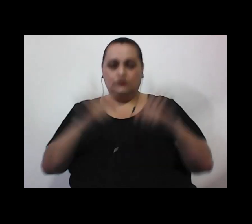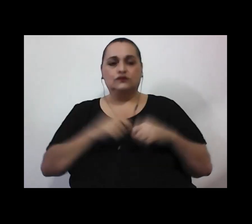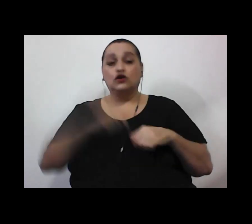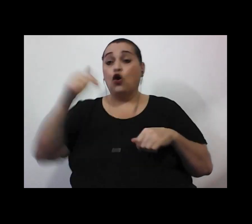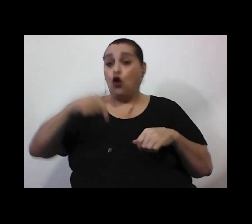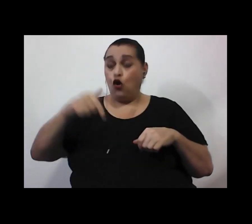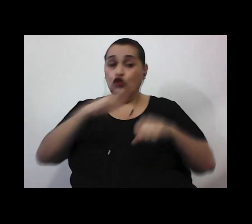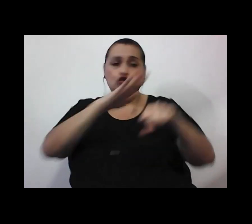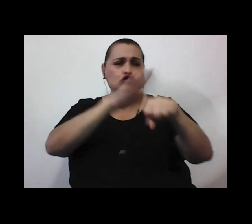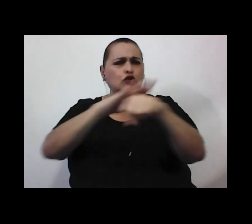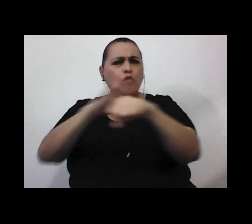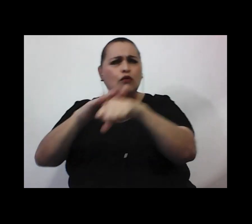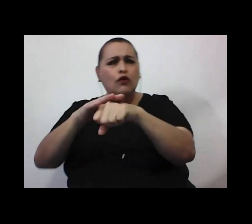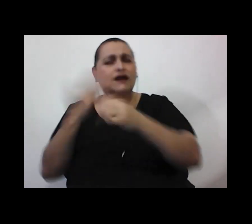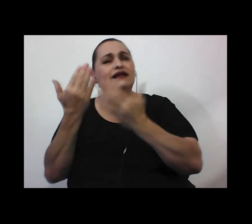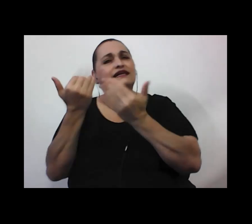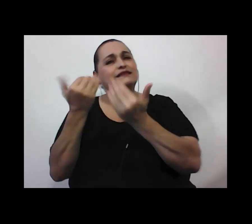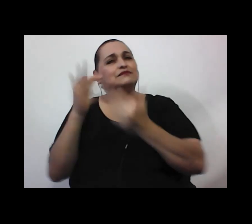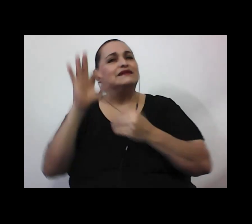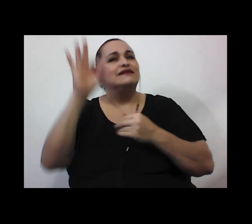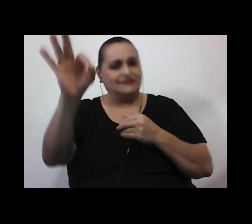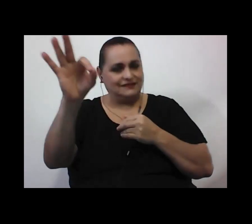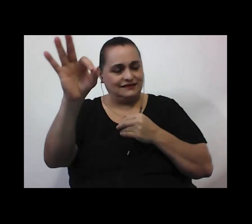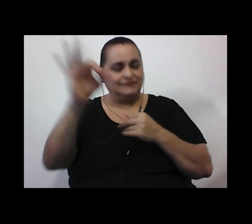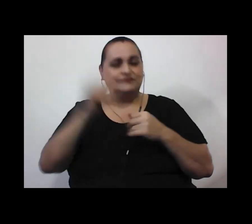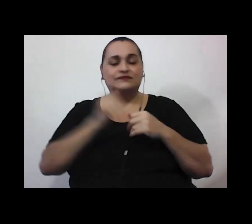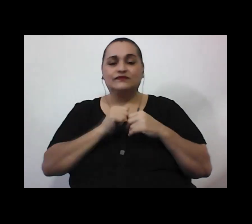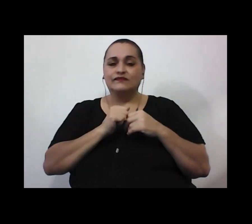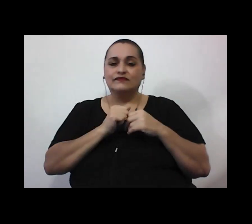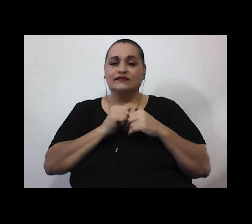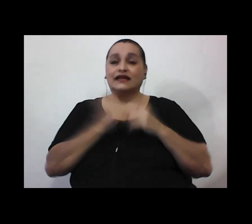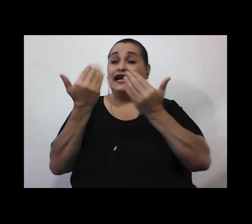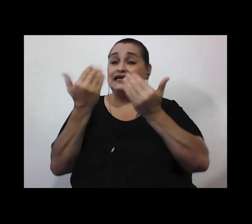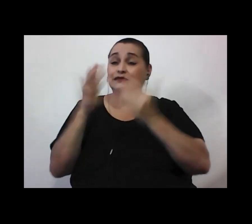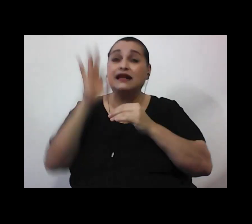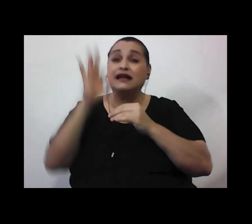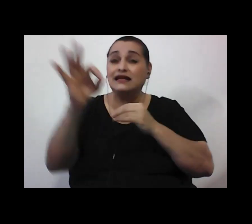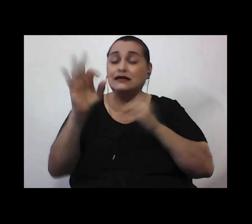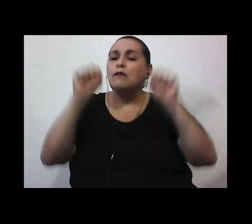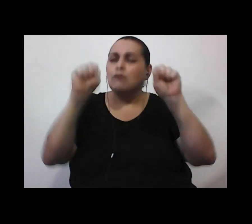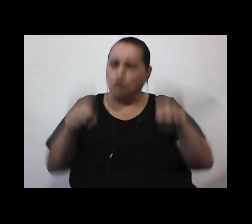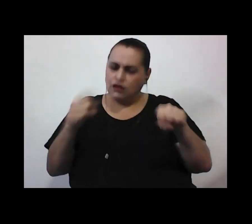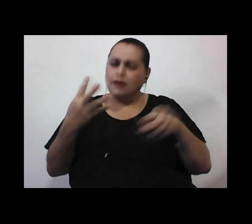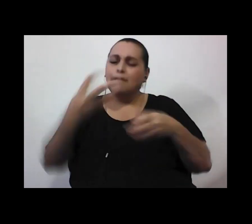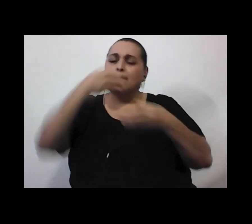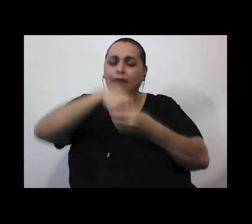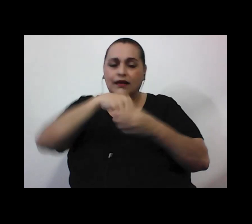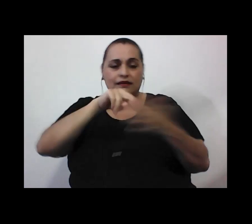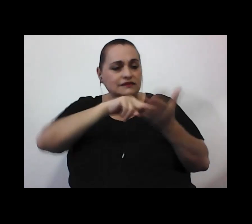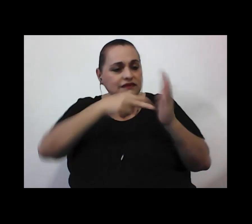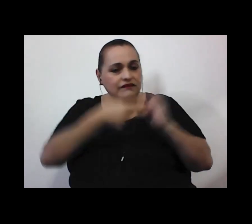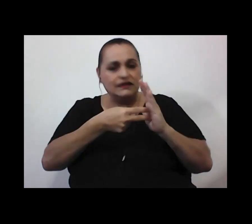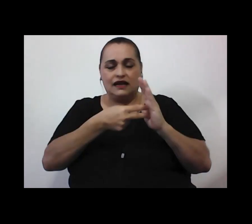convoca la esperanza de poder ser parte significativa en